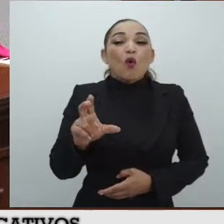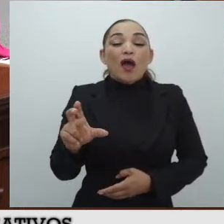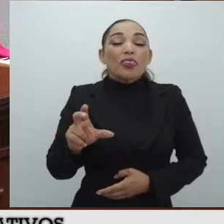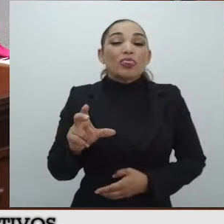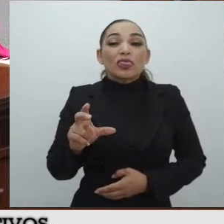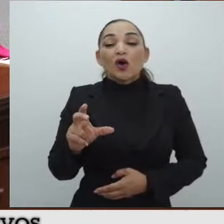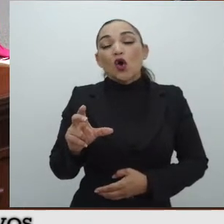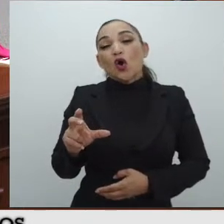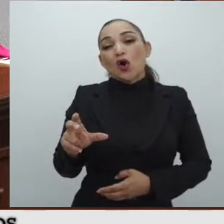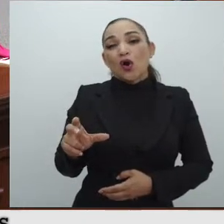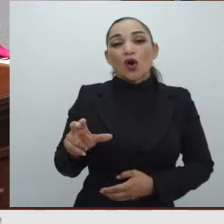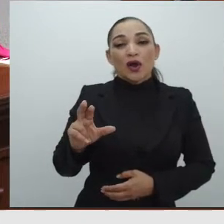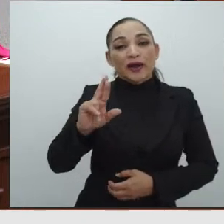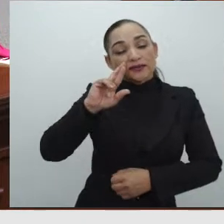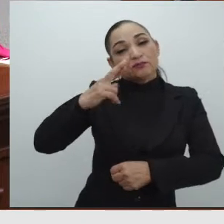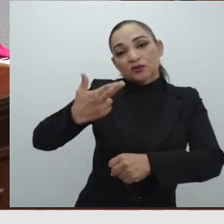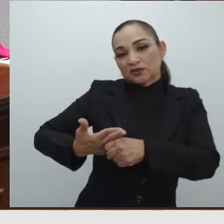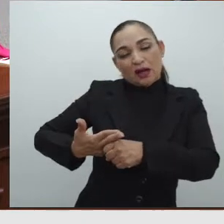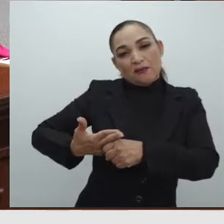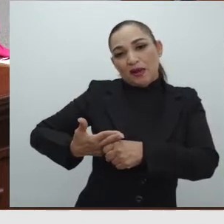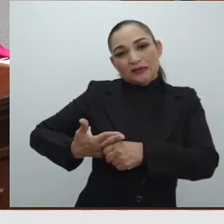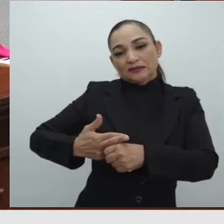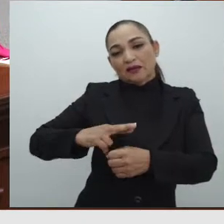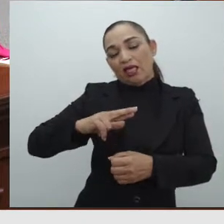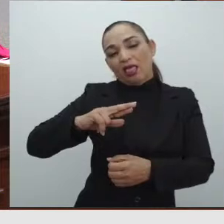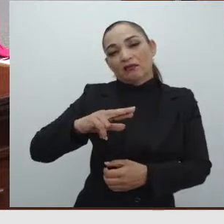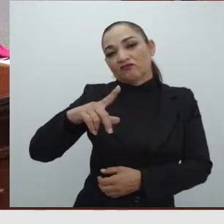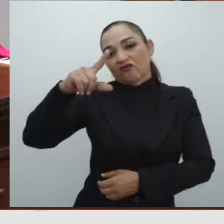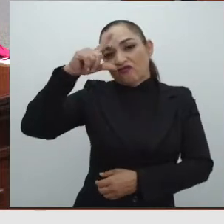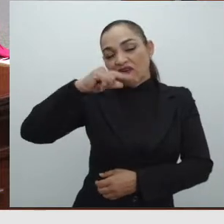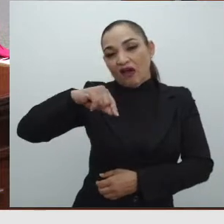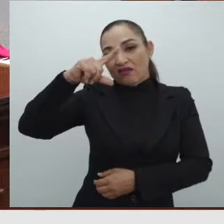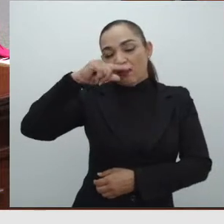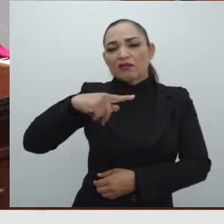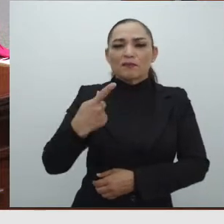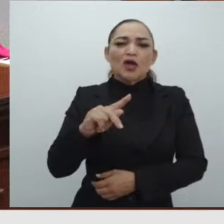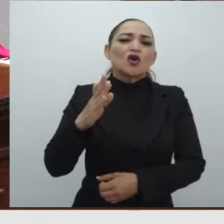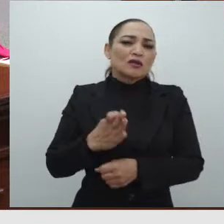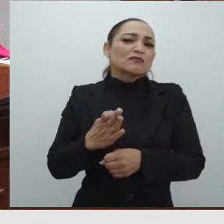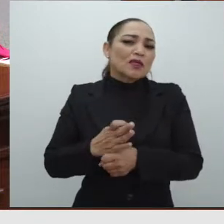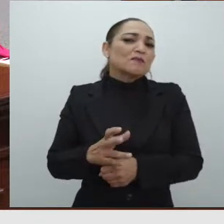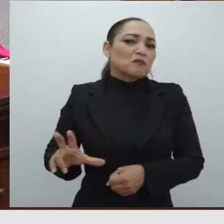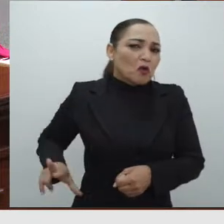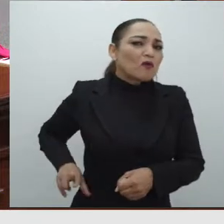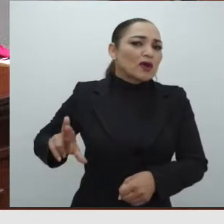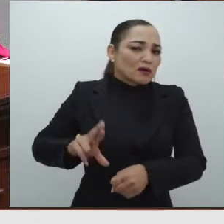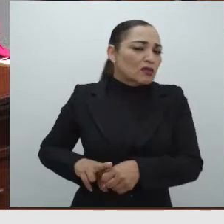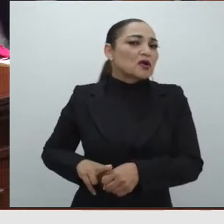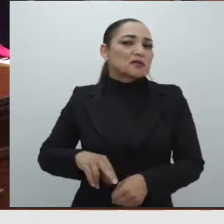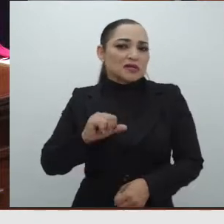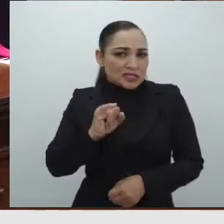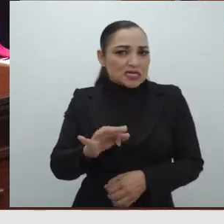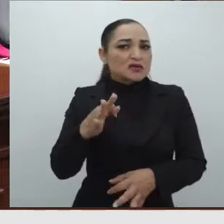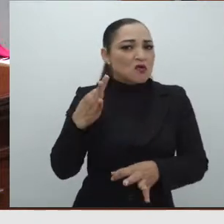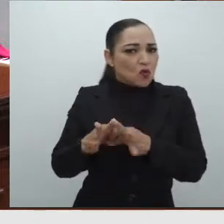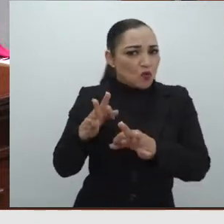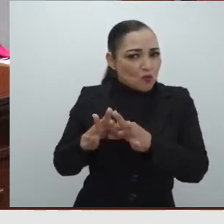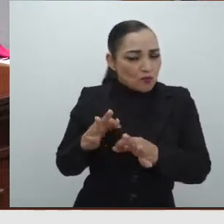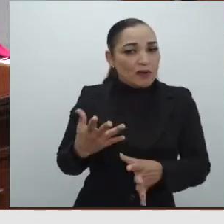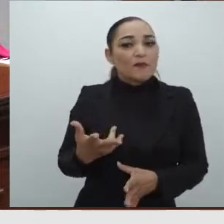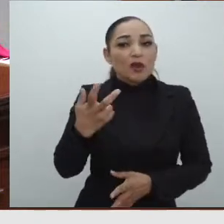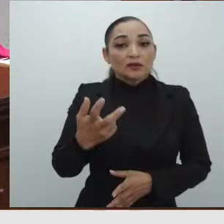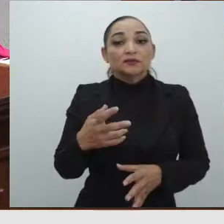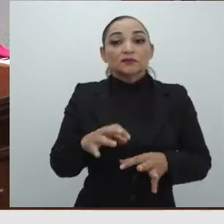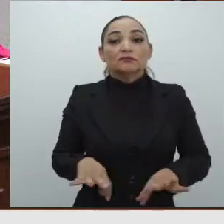con sus obligaciones, pero desde mi punto de vista el gobernador está cumpliendo. Y creo que por eso es importante que